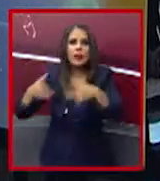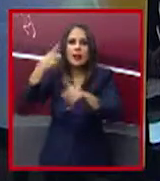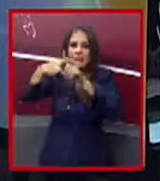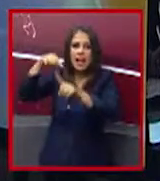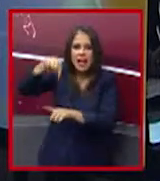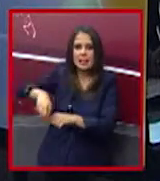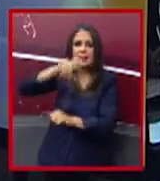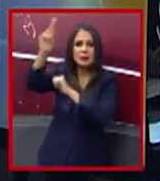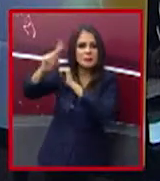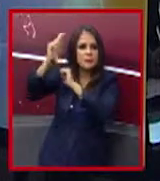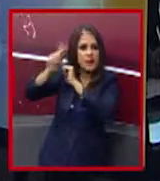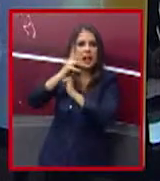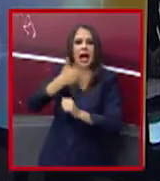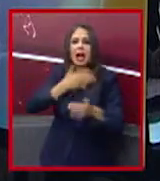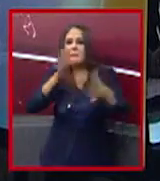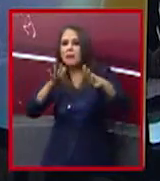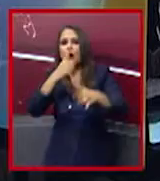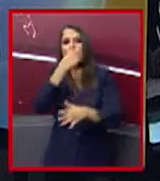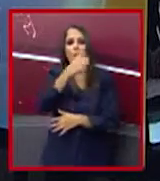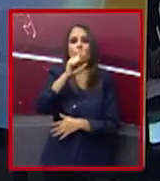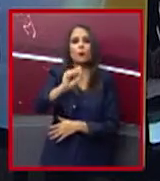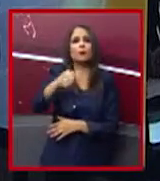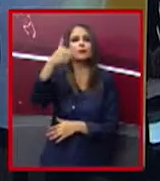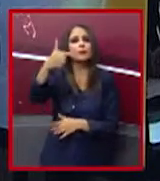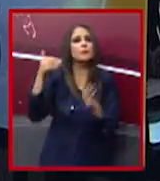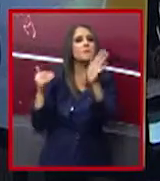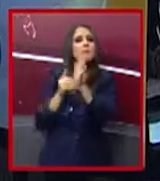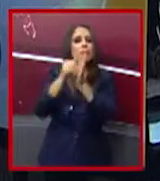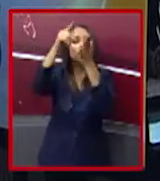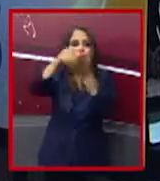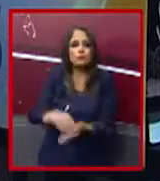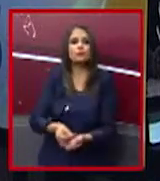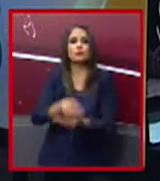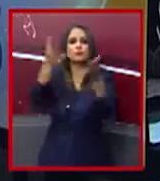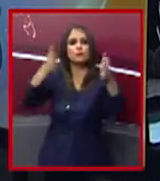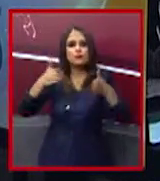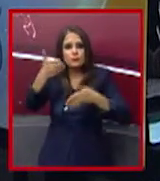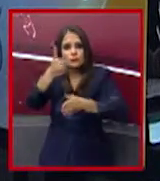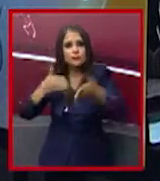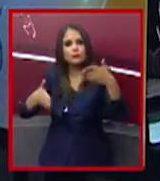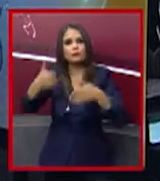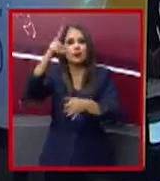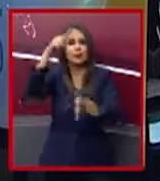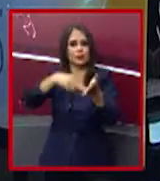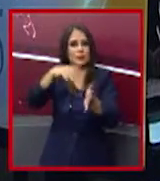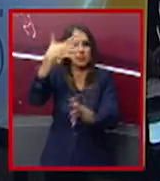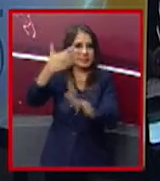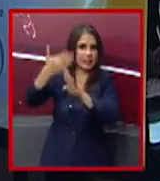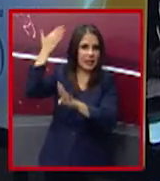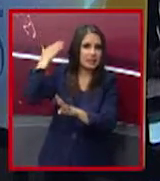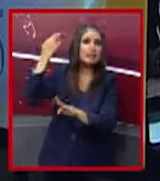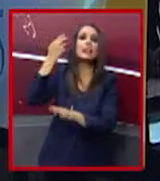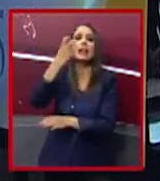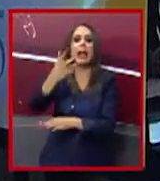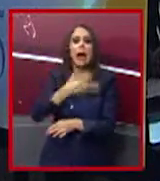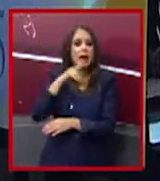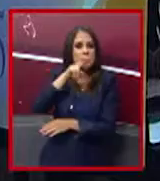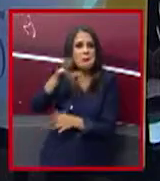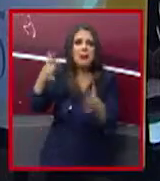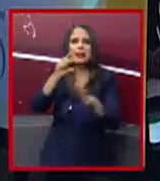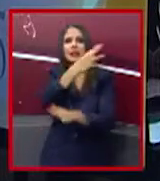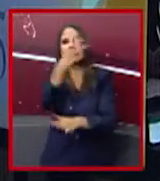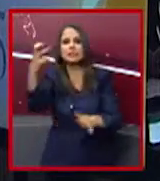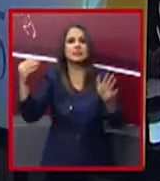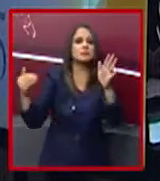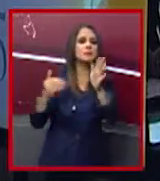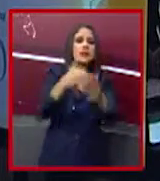país, el cual alcanza una producción de alrededor de 1.7 millones de toneladas al año en el 2015, lo cual constituye la forma de vida de más